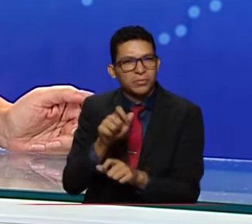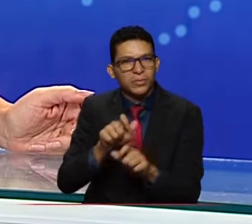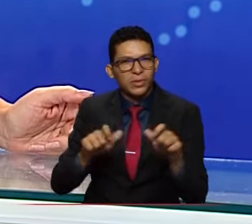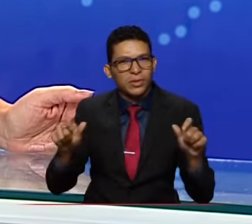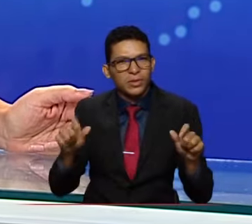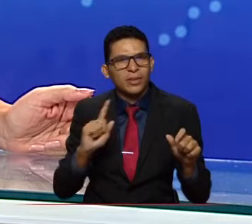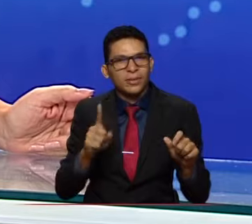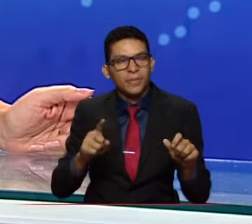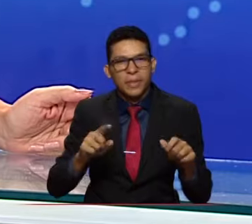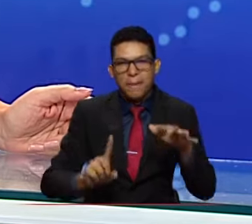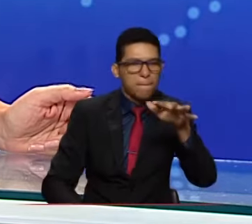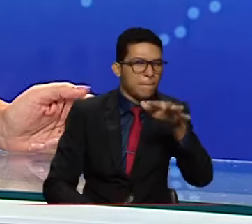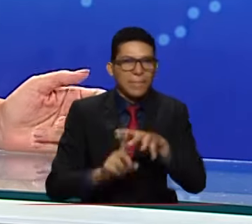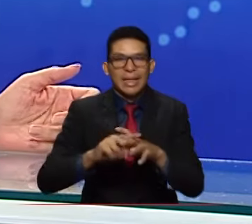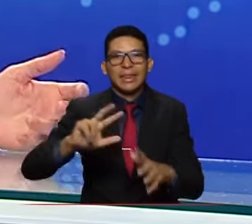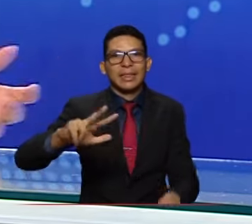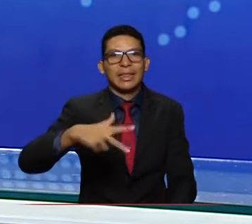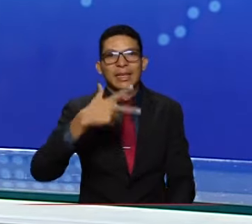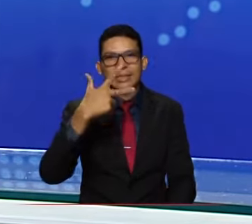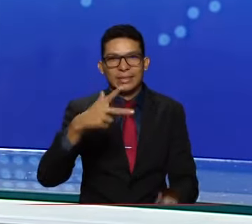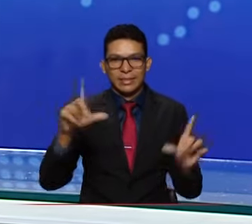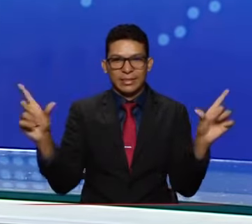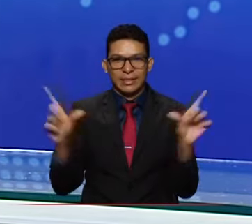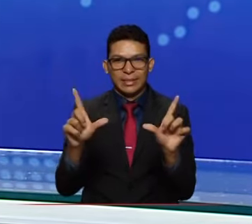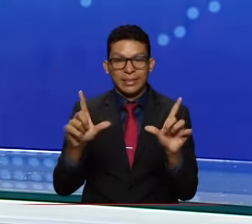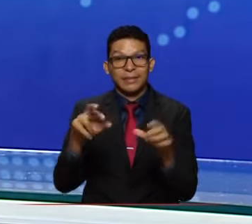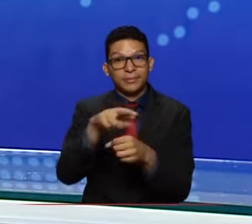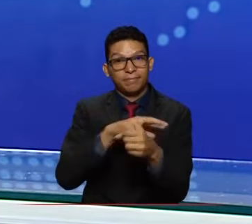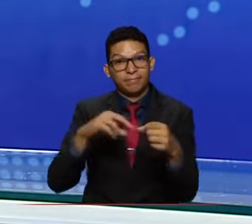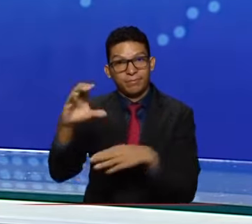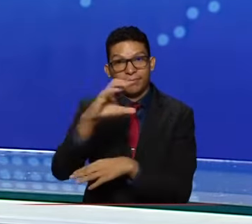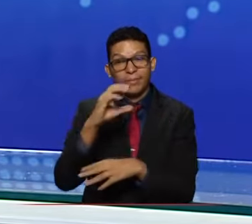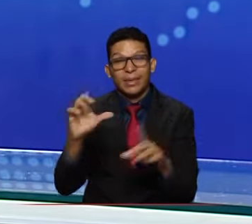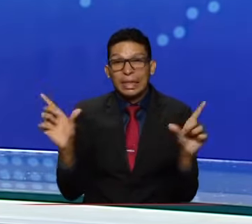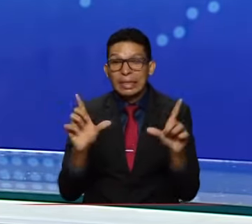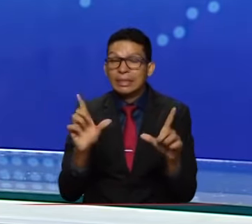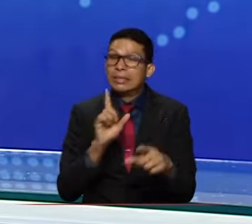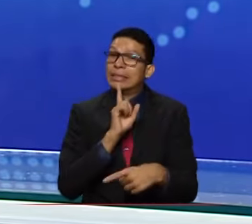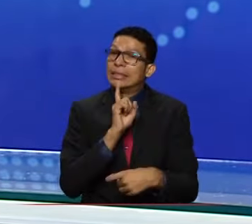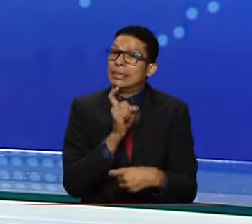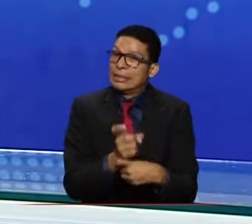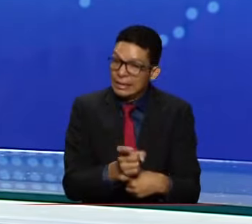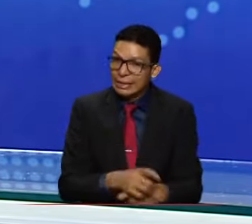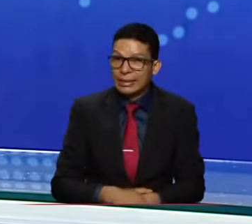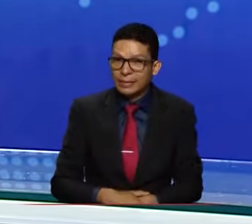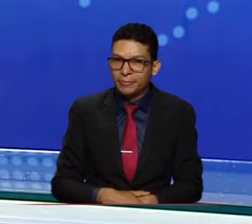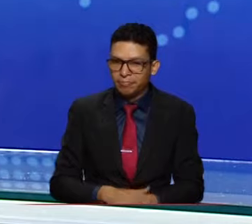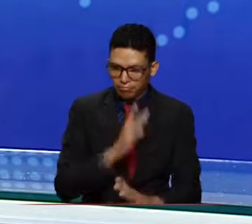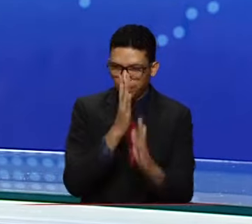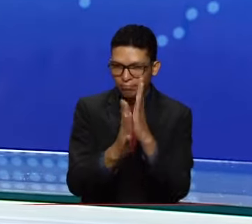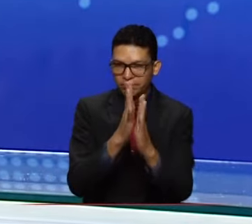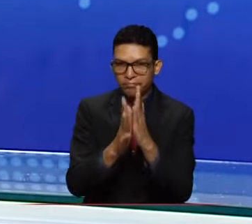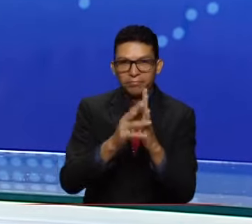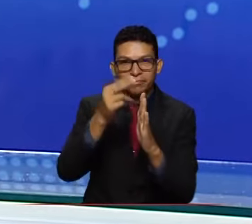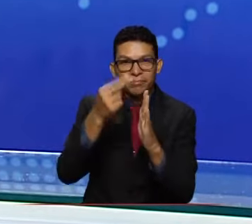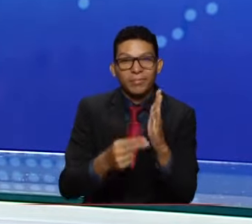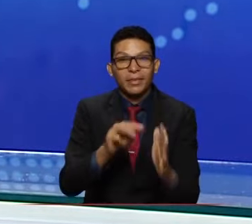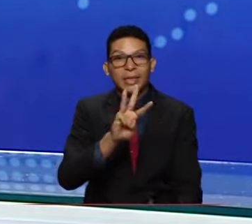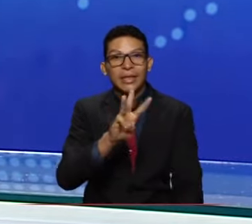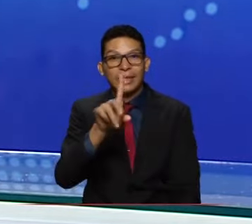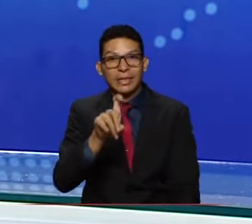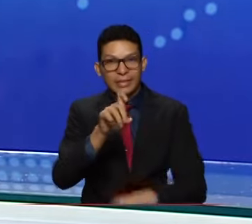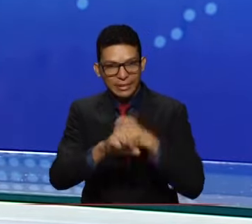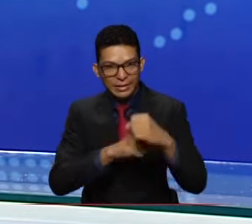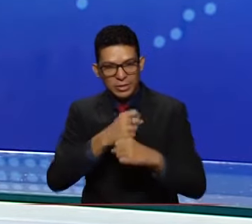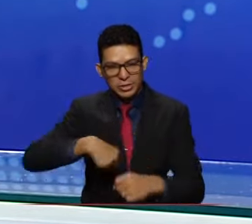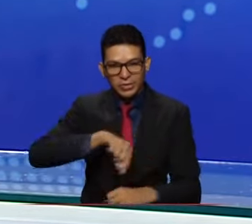crear el tercer canal regional de Colombia cuando hacer televisión era todo un reto. Les contamos sobre estos 36 años